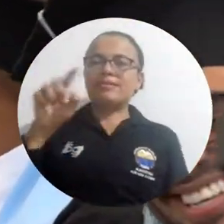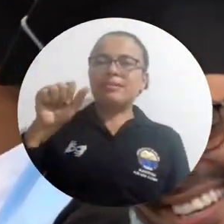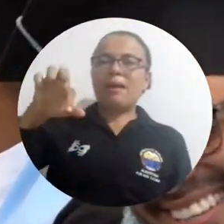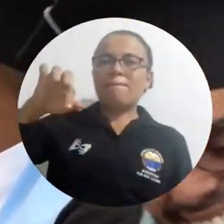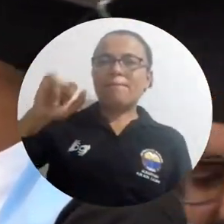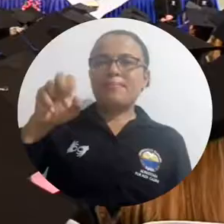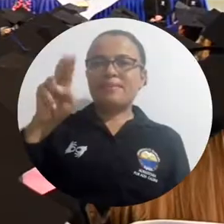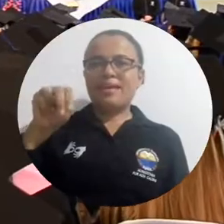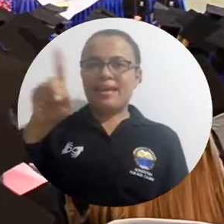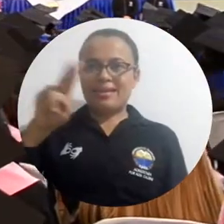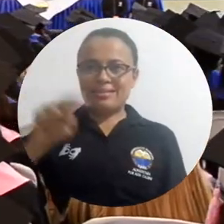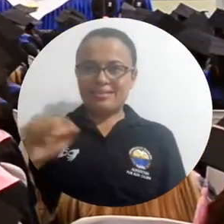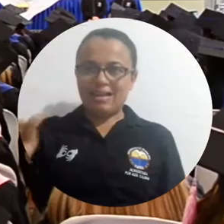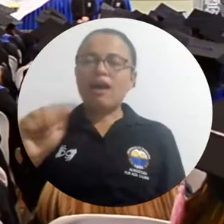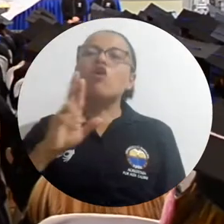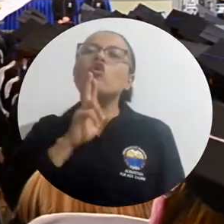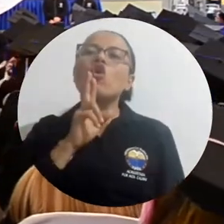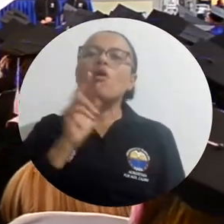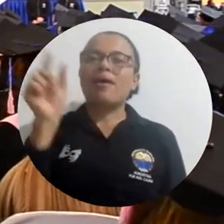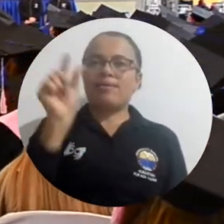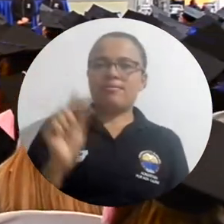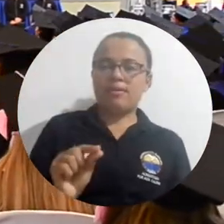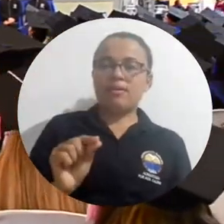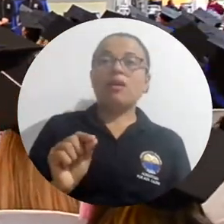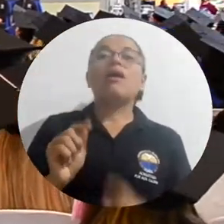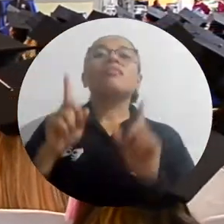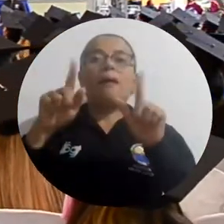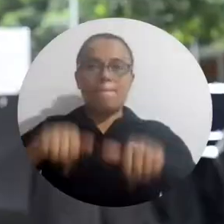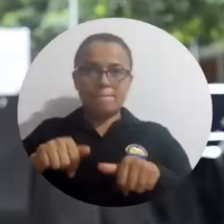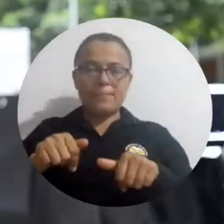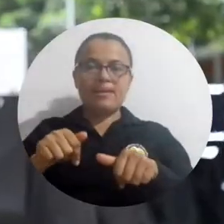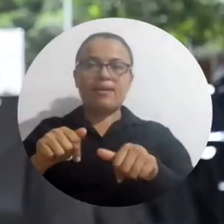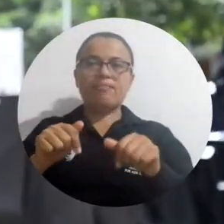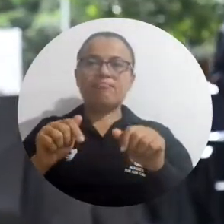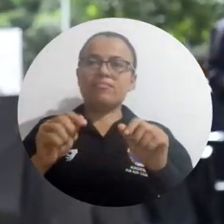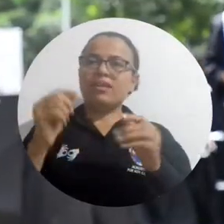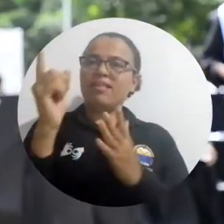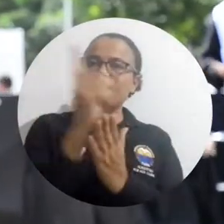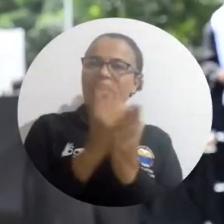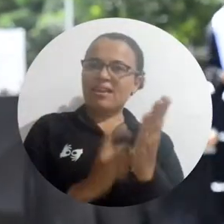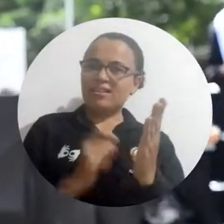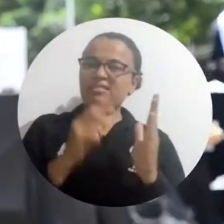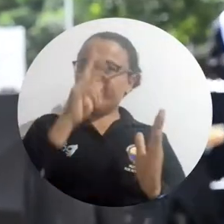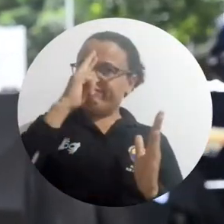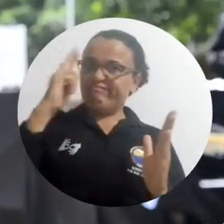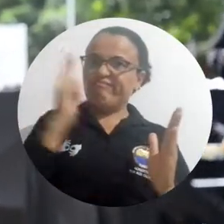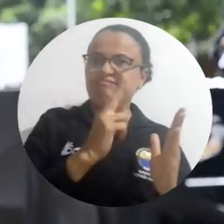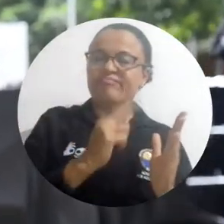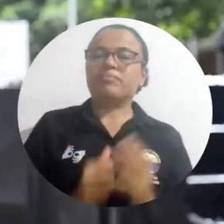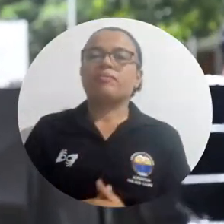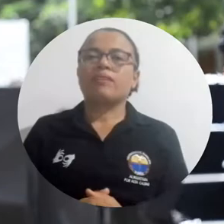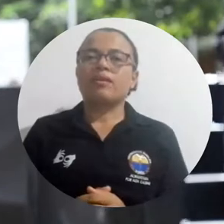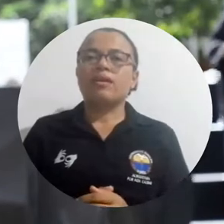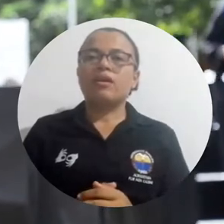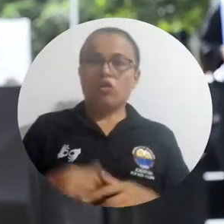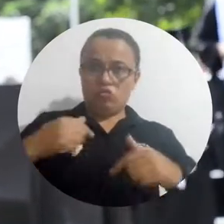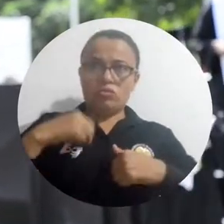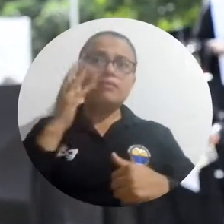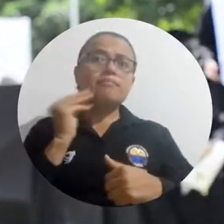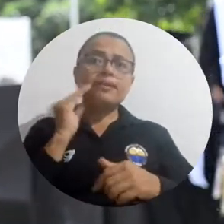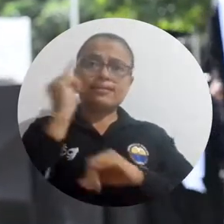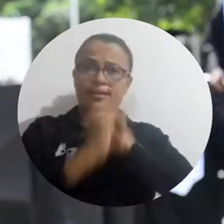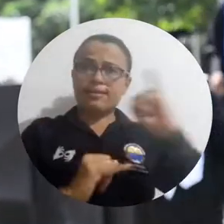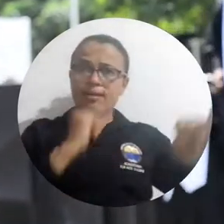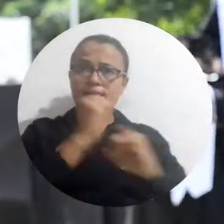Universidad Sapienza de Roma, Italia, donde además obtuvo tesis meritoria. La experiencia internacional me hizo darme cuenta